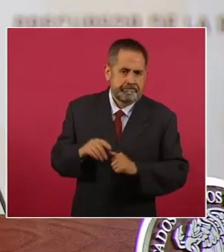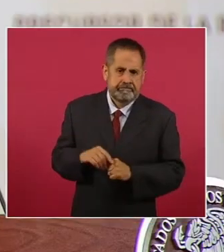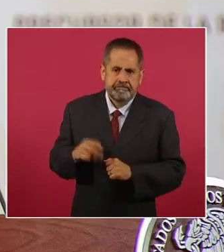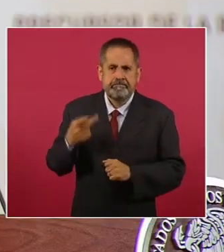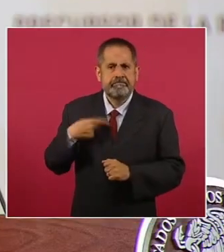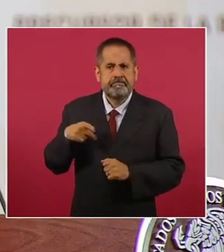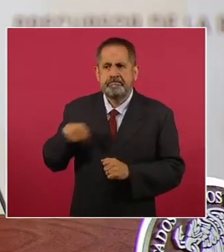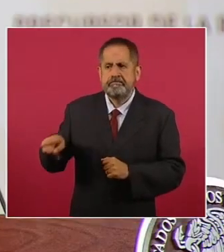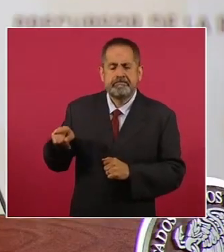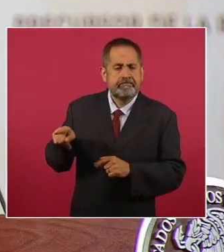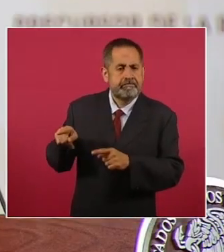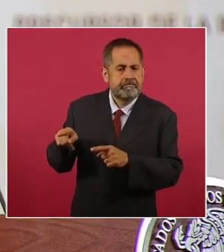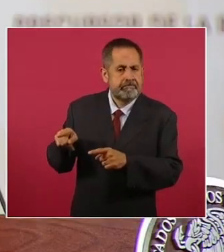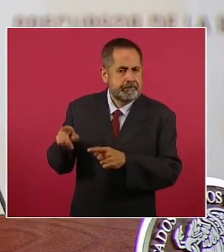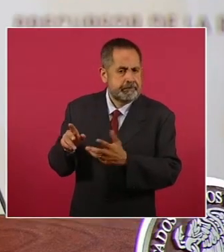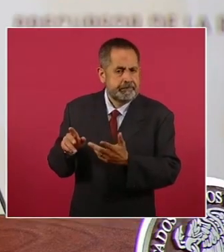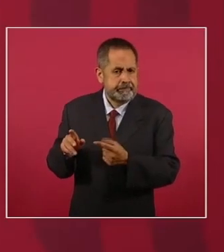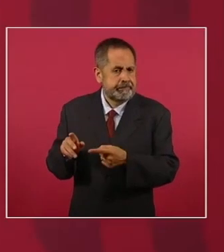gente